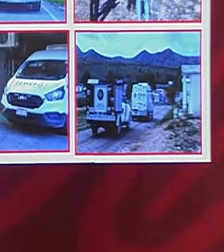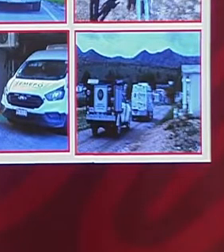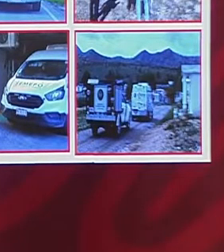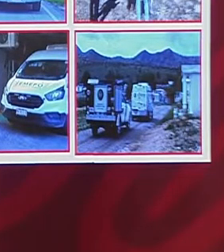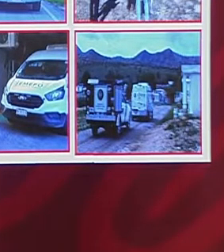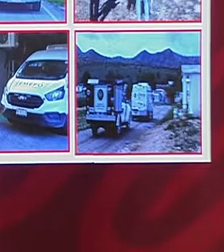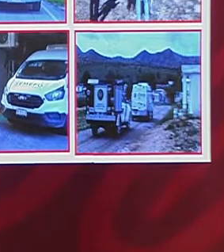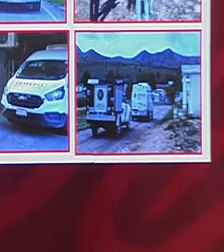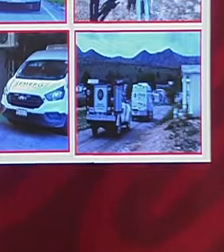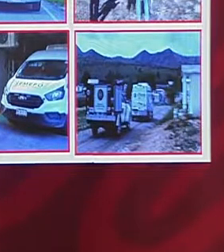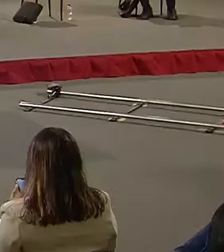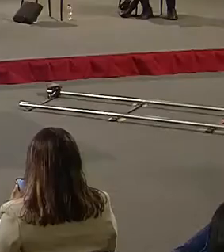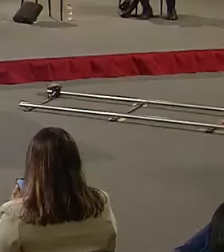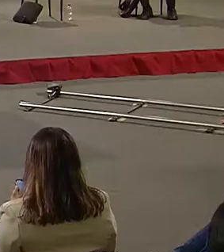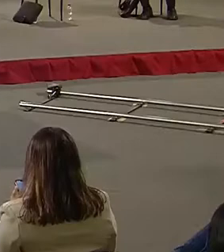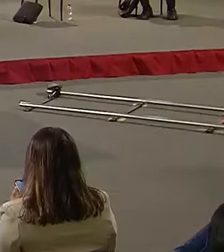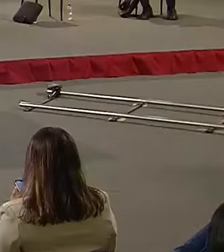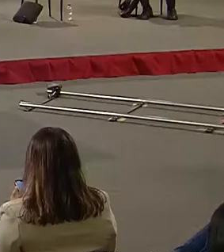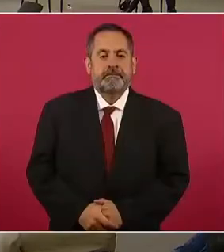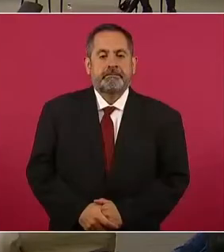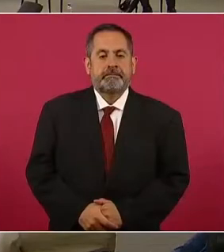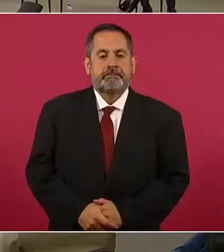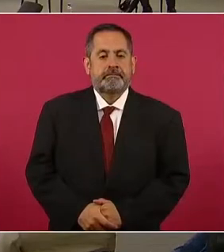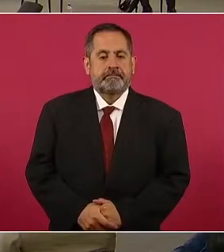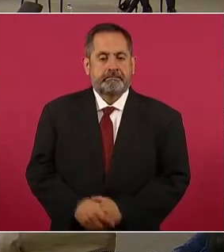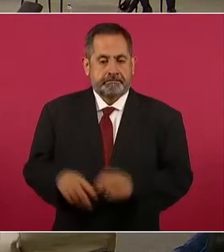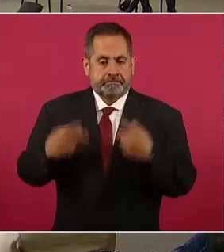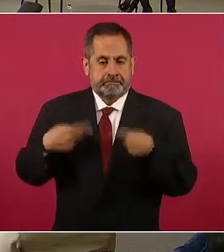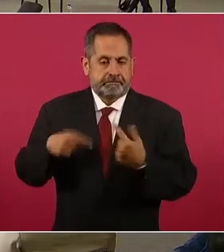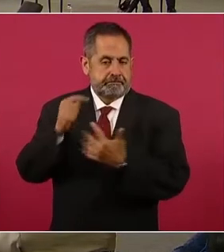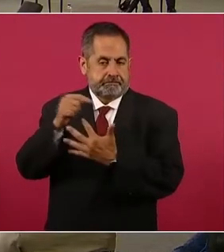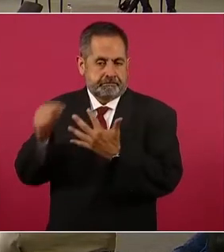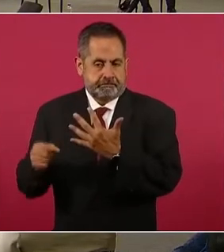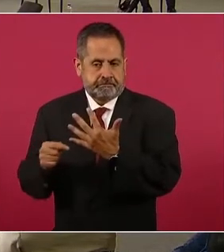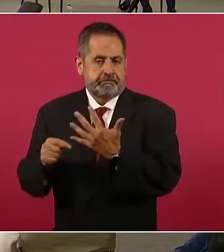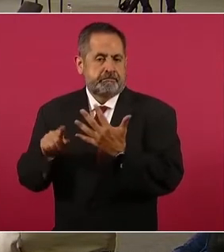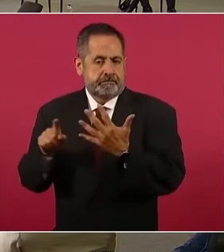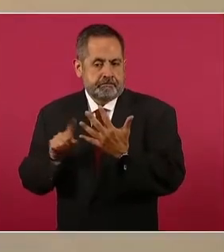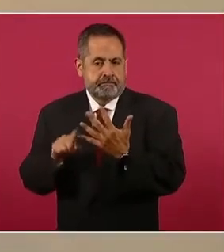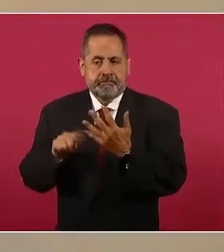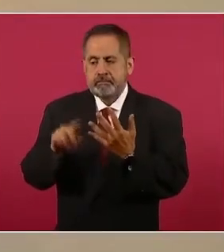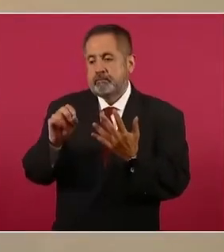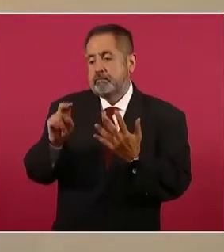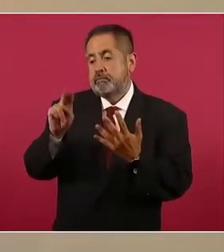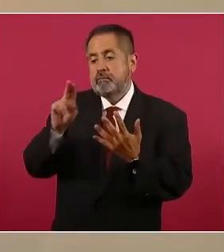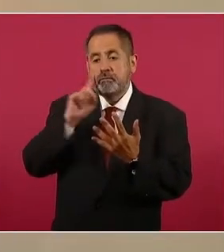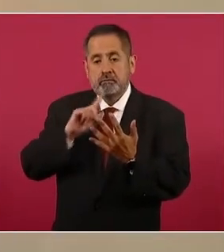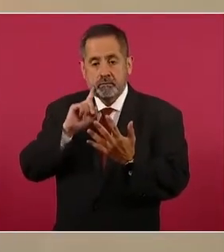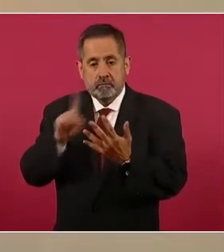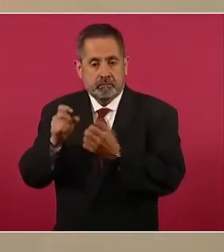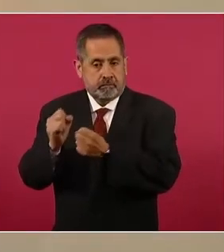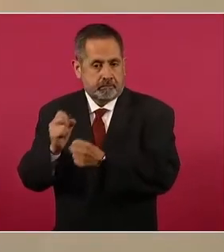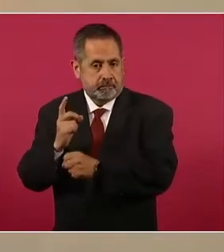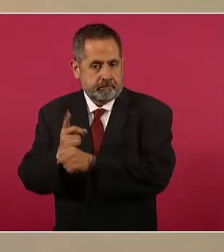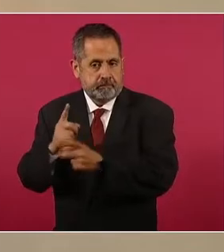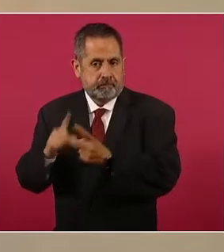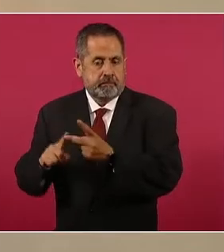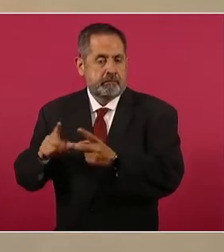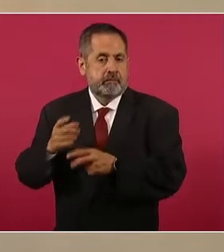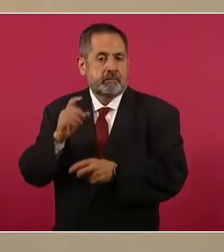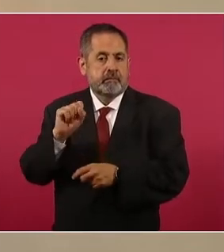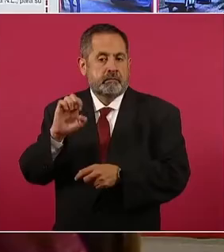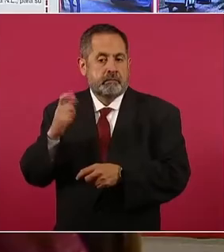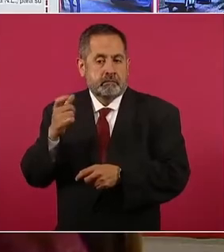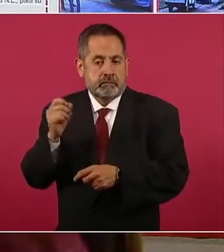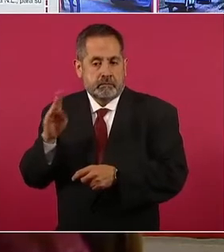Ciencias Forenses, un perito especialista de ONU Mujeres, personal de la Secretaría de Seguridad, de Gobernación y los